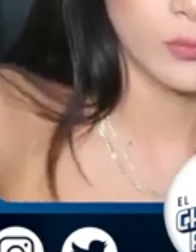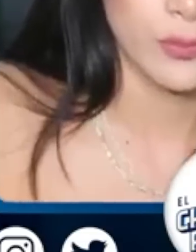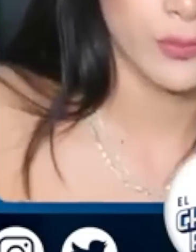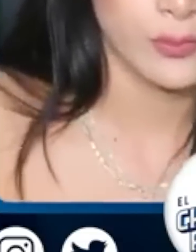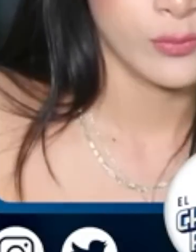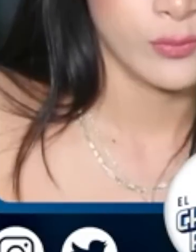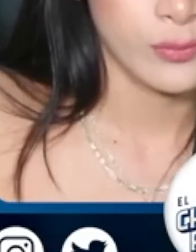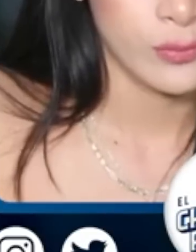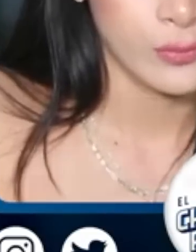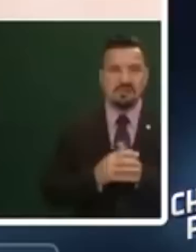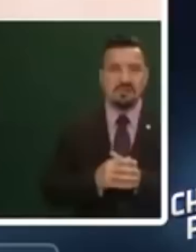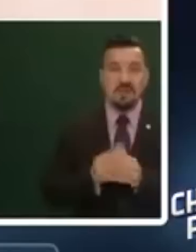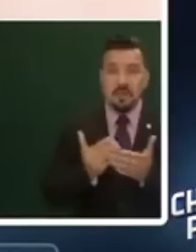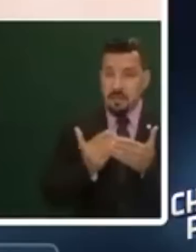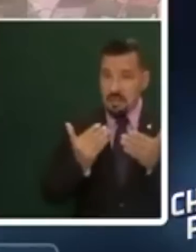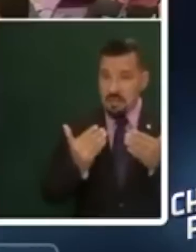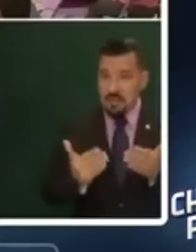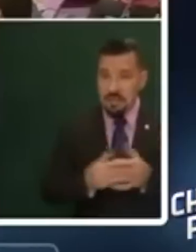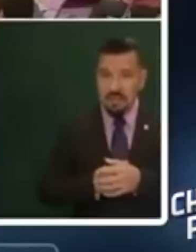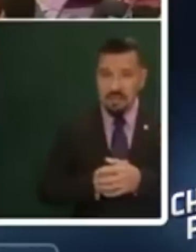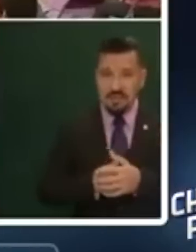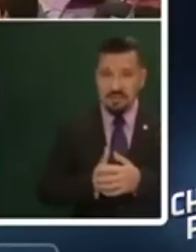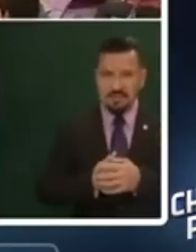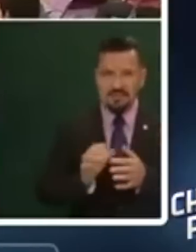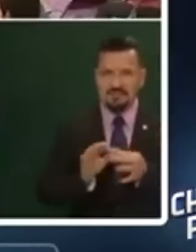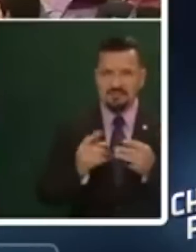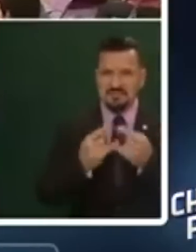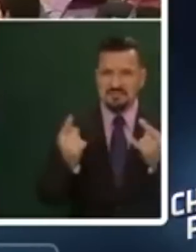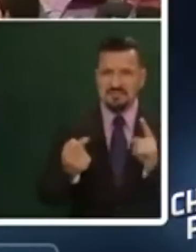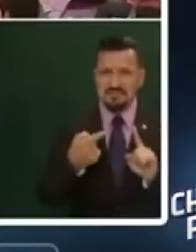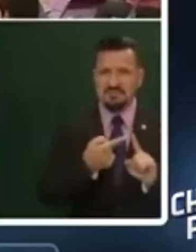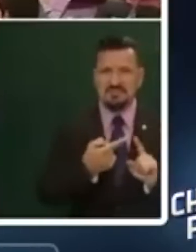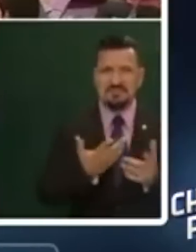ahora sale de una hija de